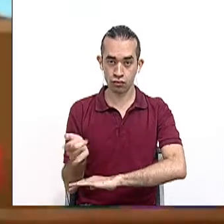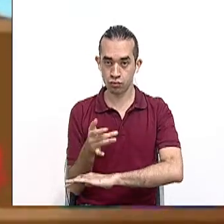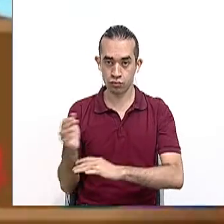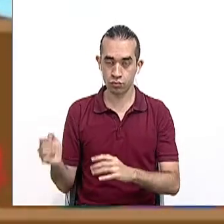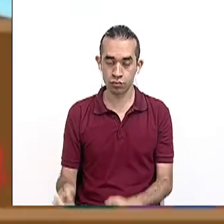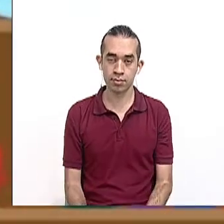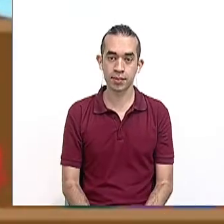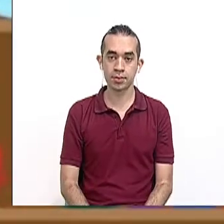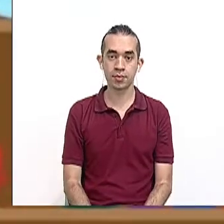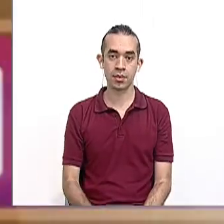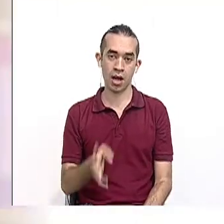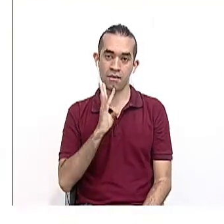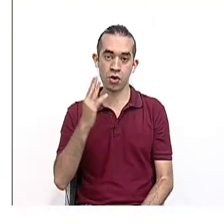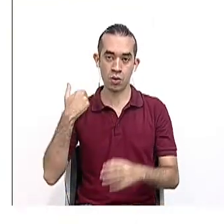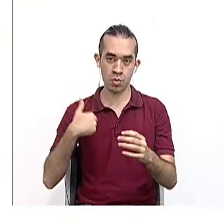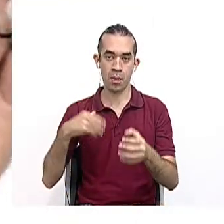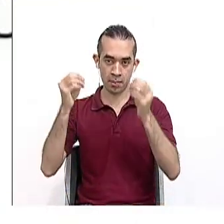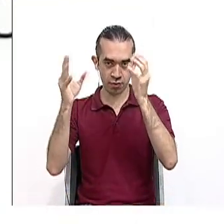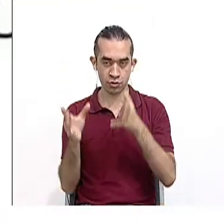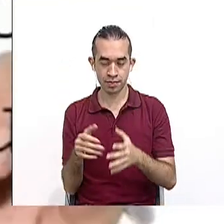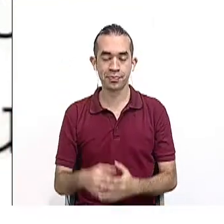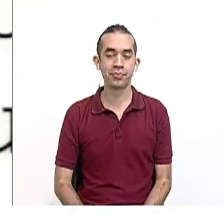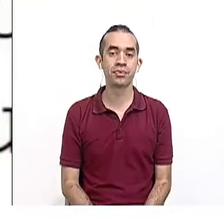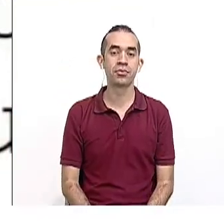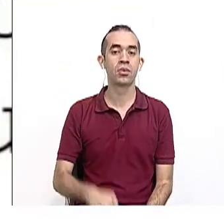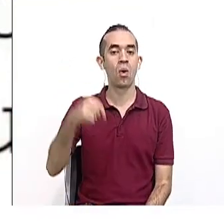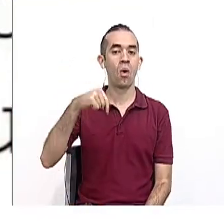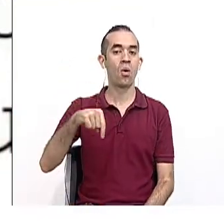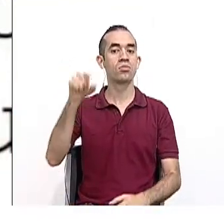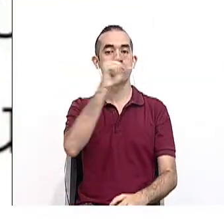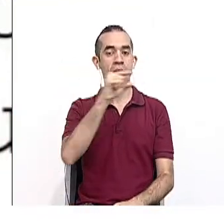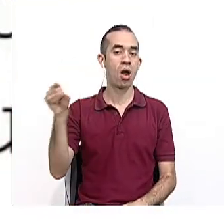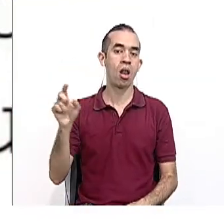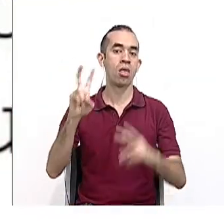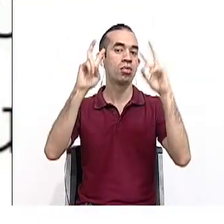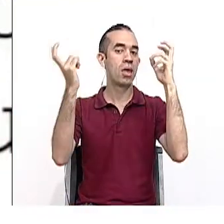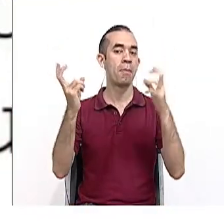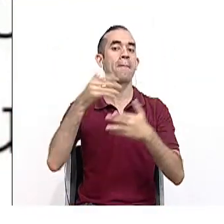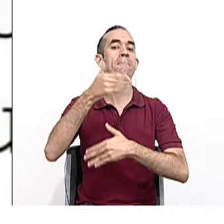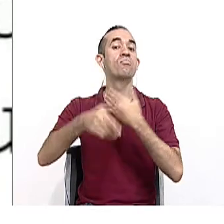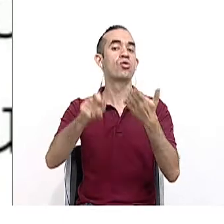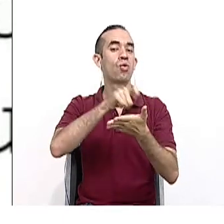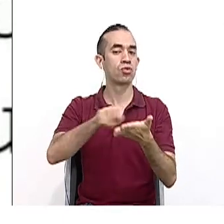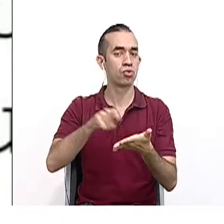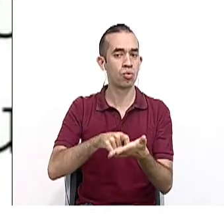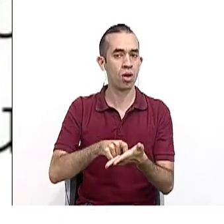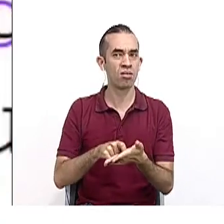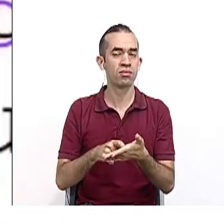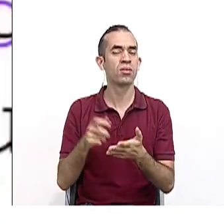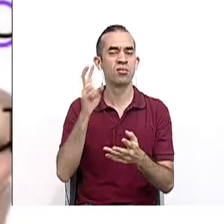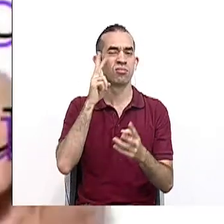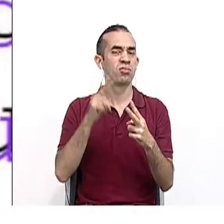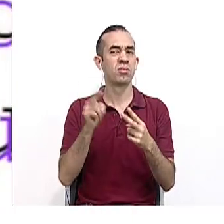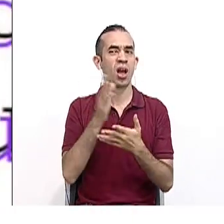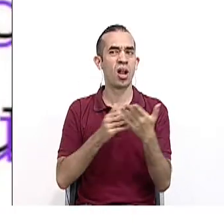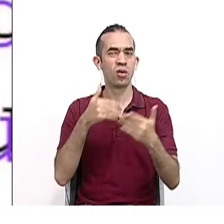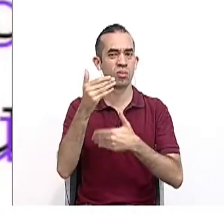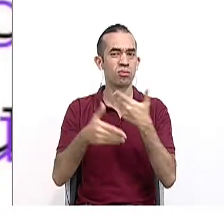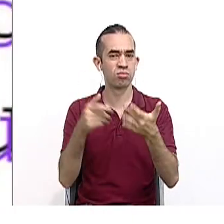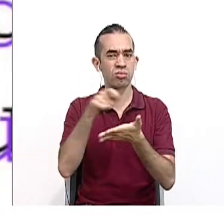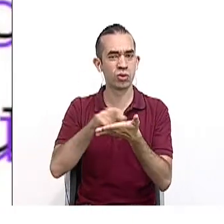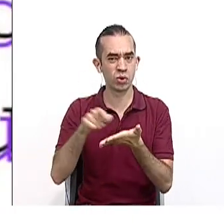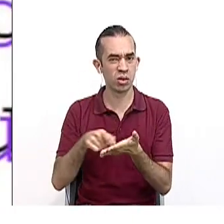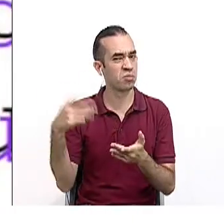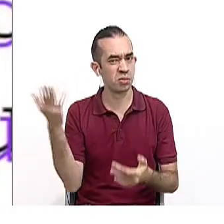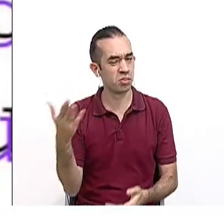El tema de esta semana se refiere al proceso de escritura. ¿Qué conocemos de la escritura? Que es un proceso en el